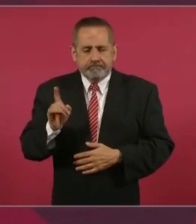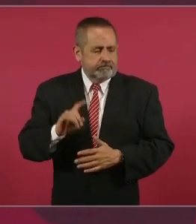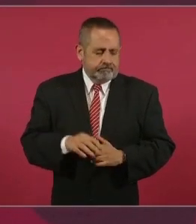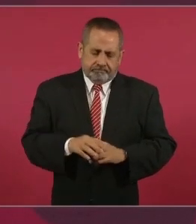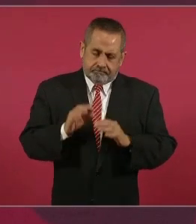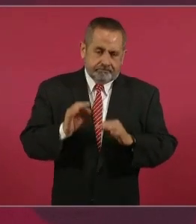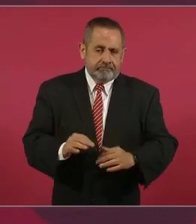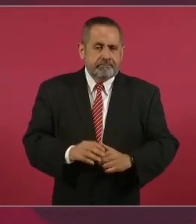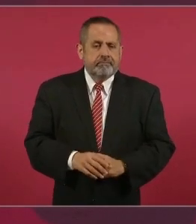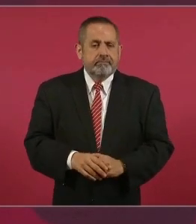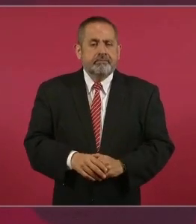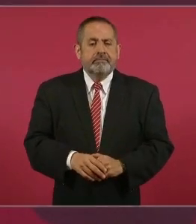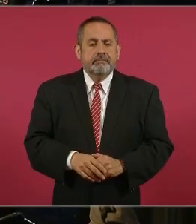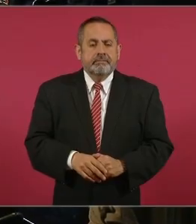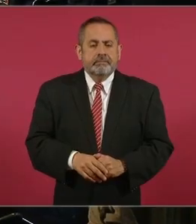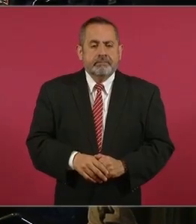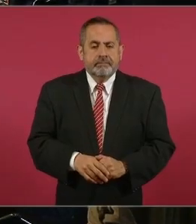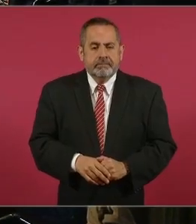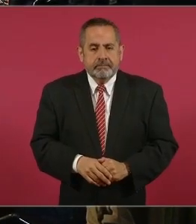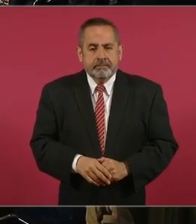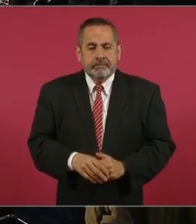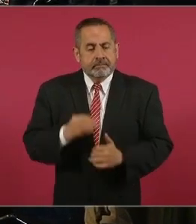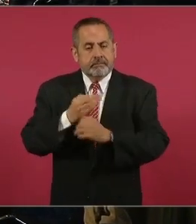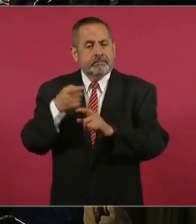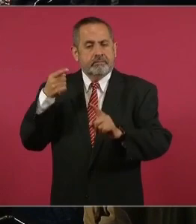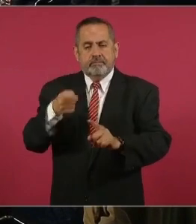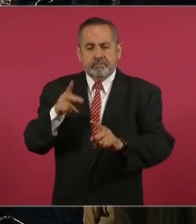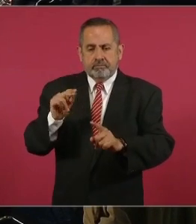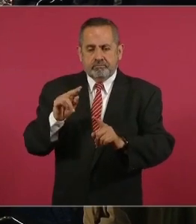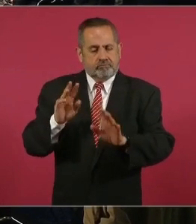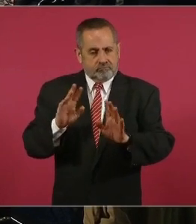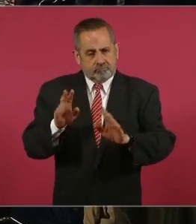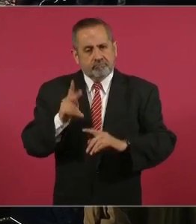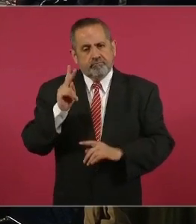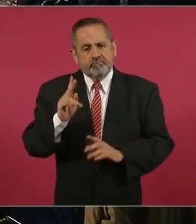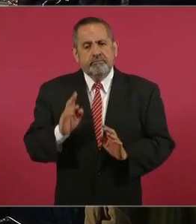aquí, no era ese el propósito, pero